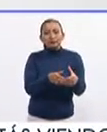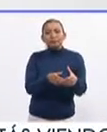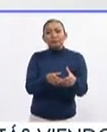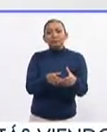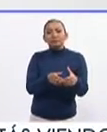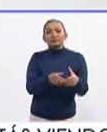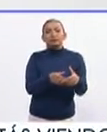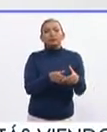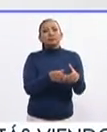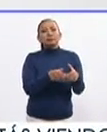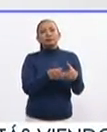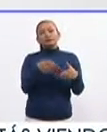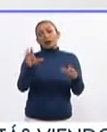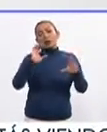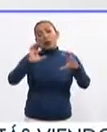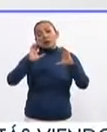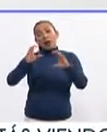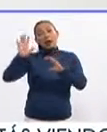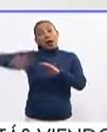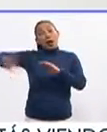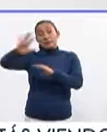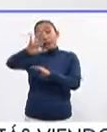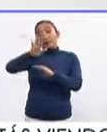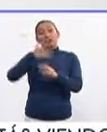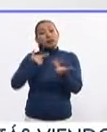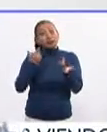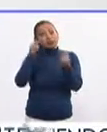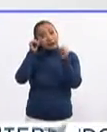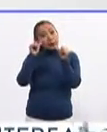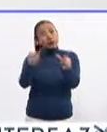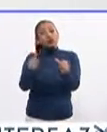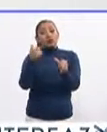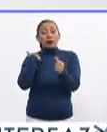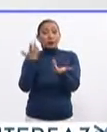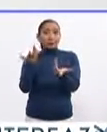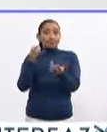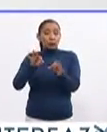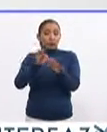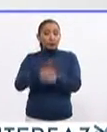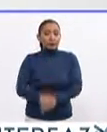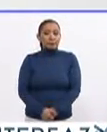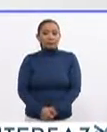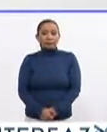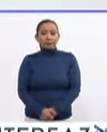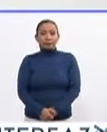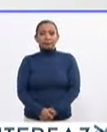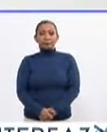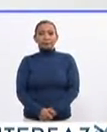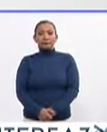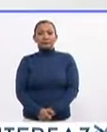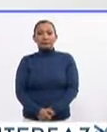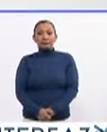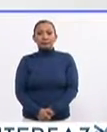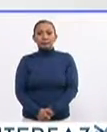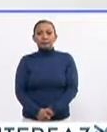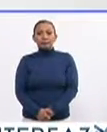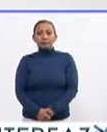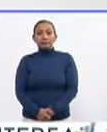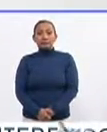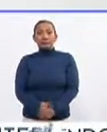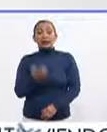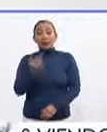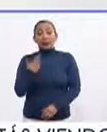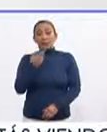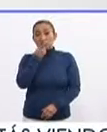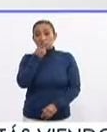que cuidar el ambiente, de que invertir en el ambiente es rentable. Así es, pues